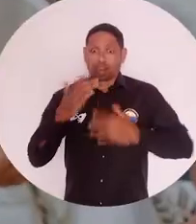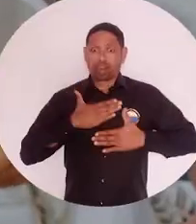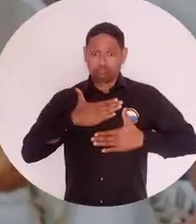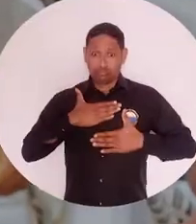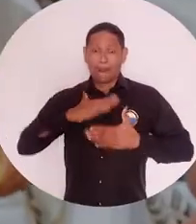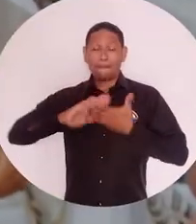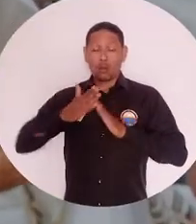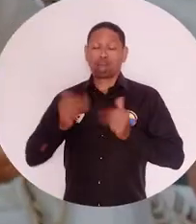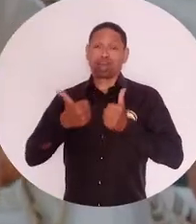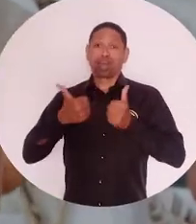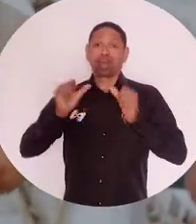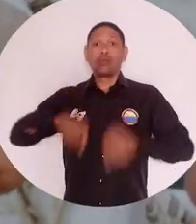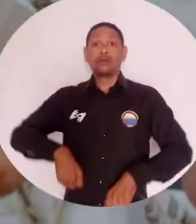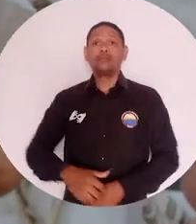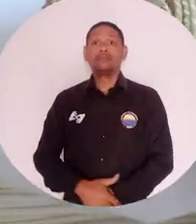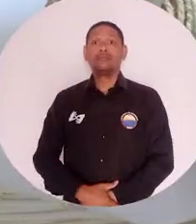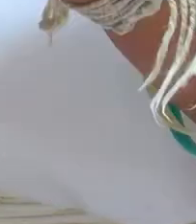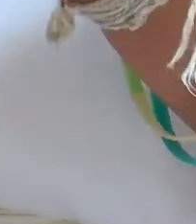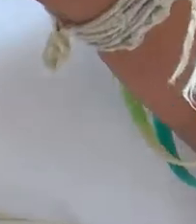mi comunidad.